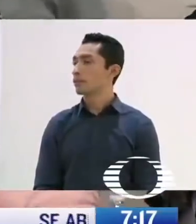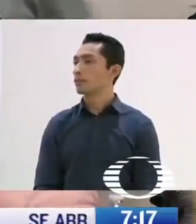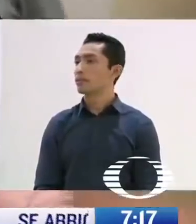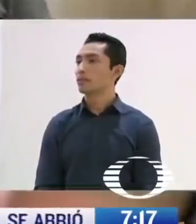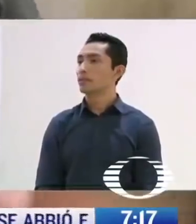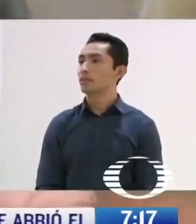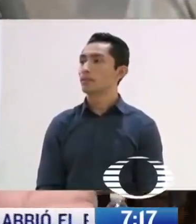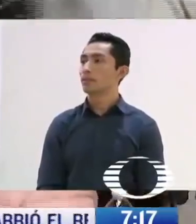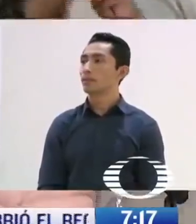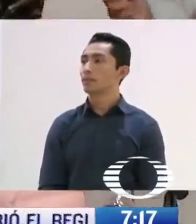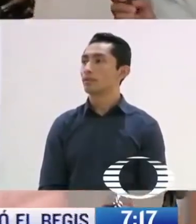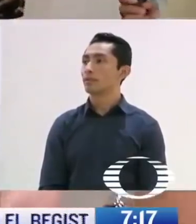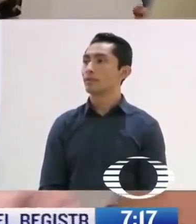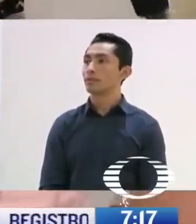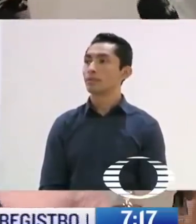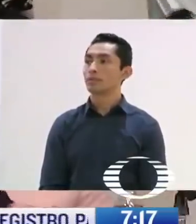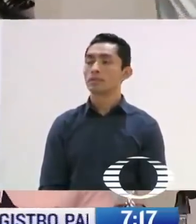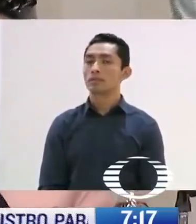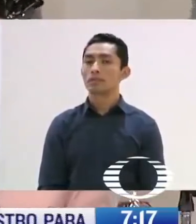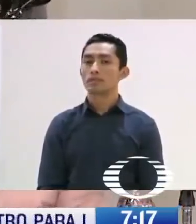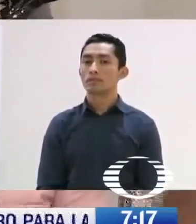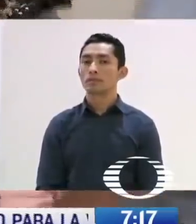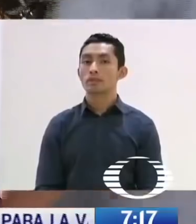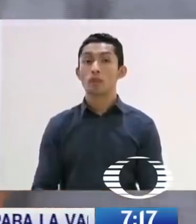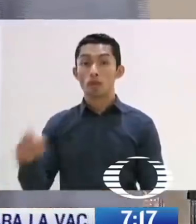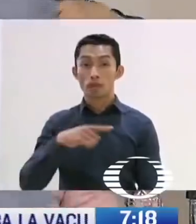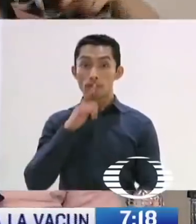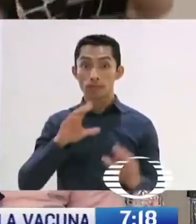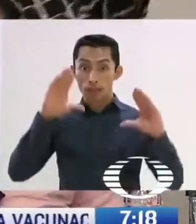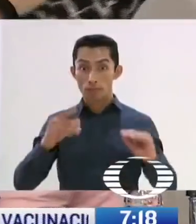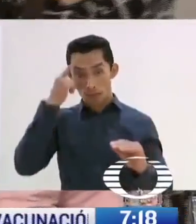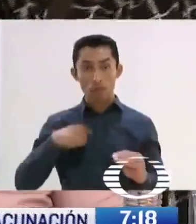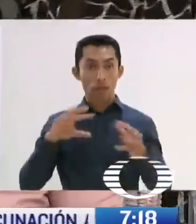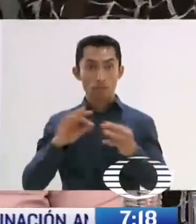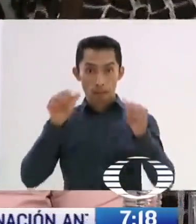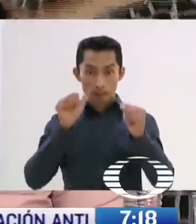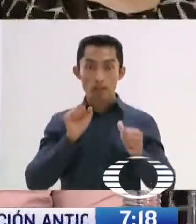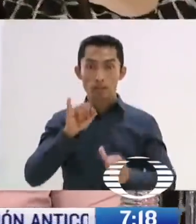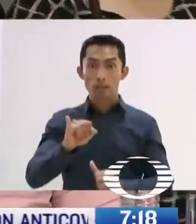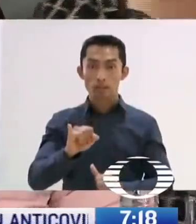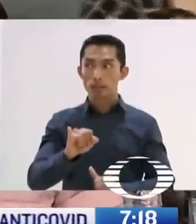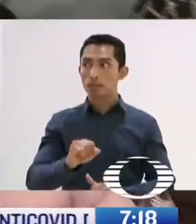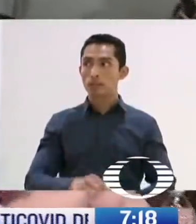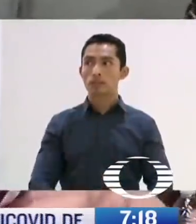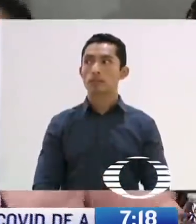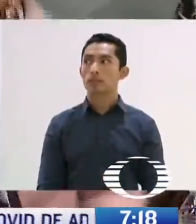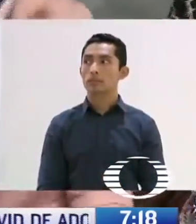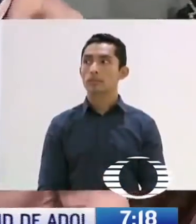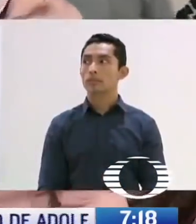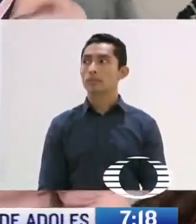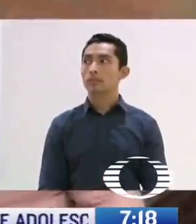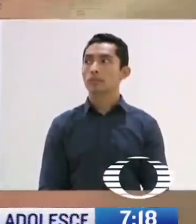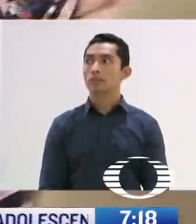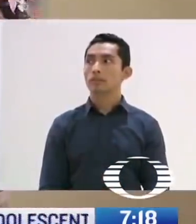Salón Ferial de Huauchinango, en donde el presidente realizaba la evaluación de la entrega de apoyos para los afectados